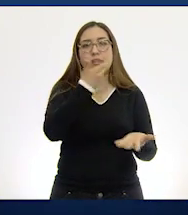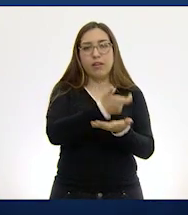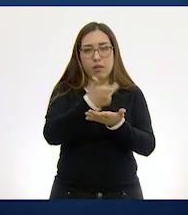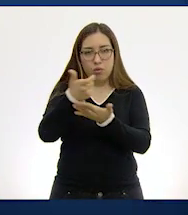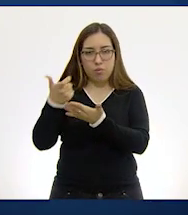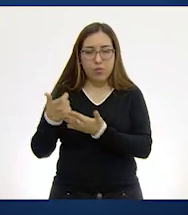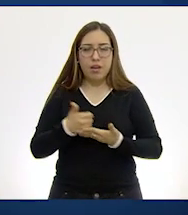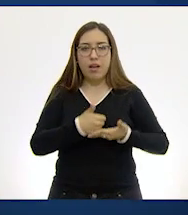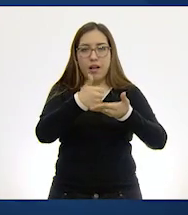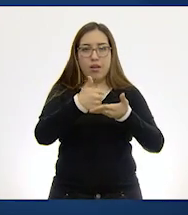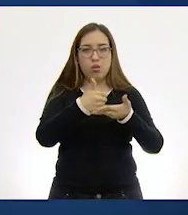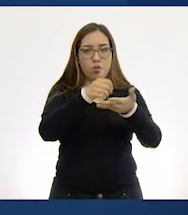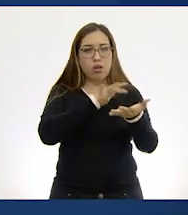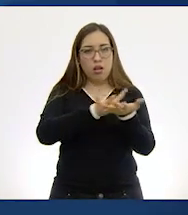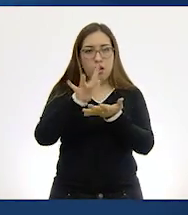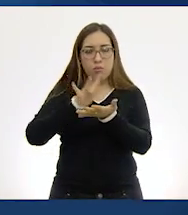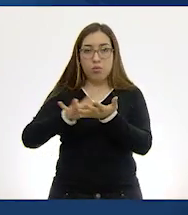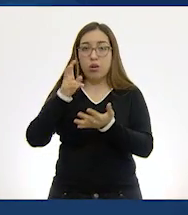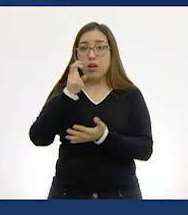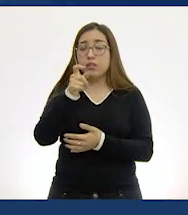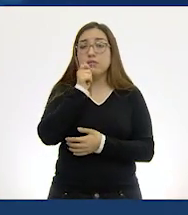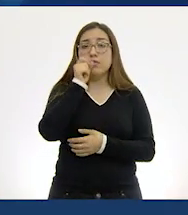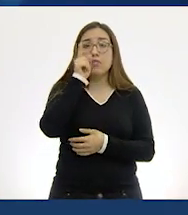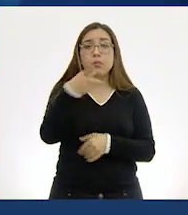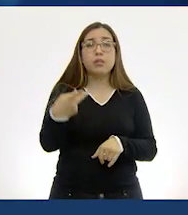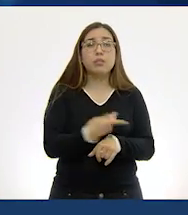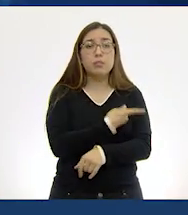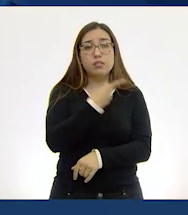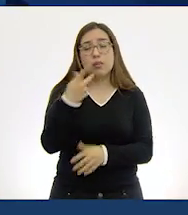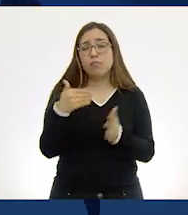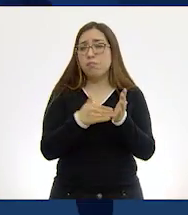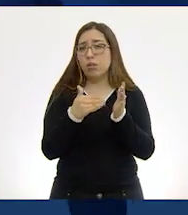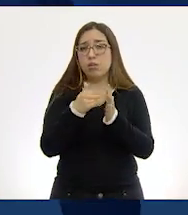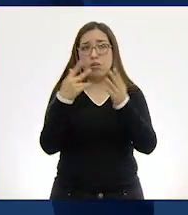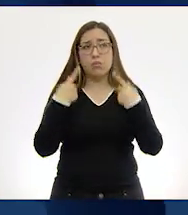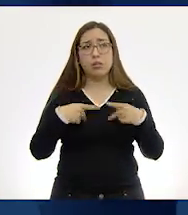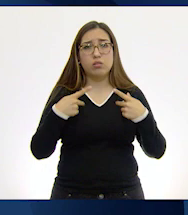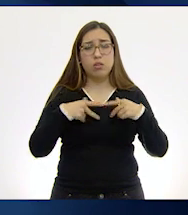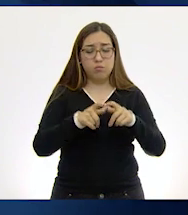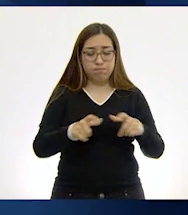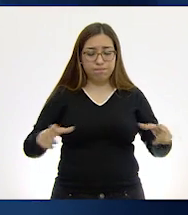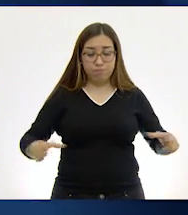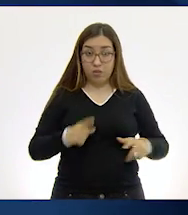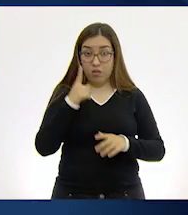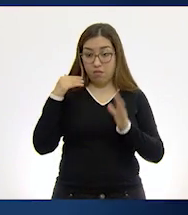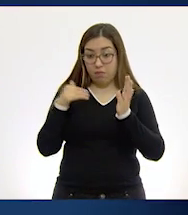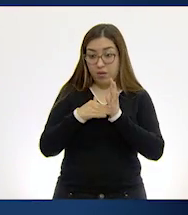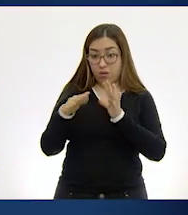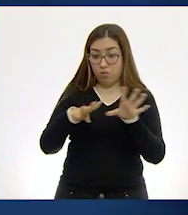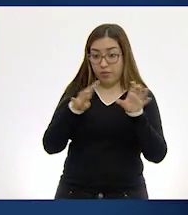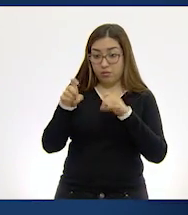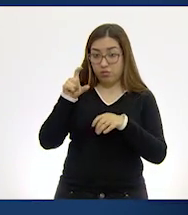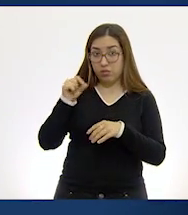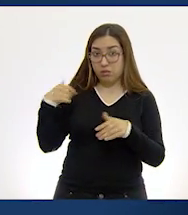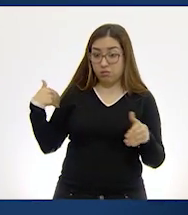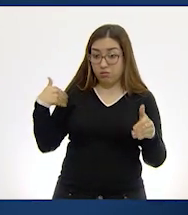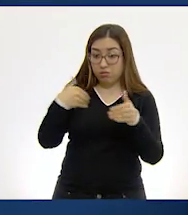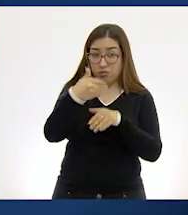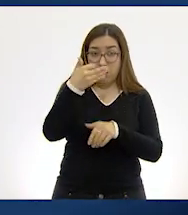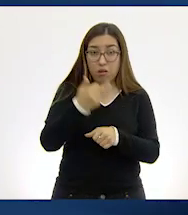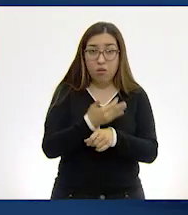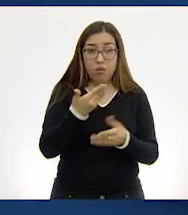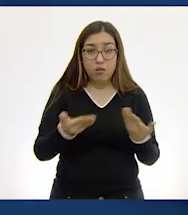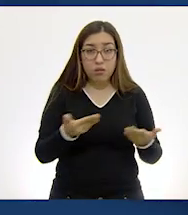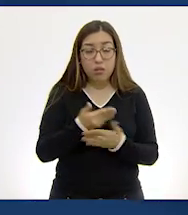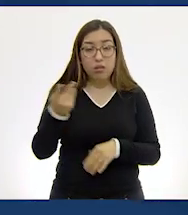internos brutos, y eso también ha llevado a que haya una explosión en la población. Hemos perdido de 1970 para acá